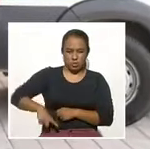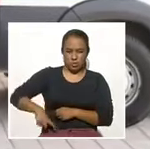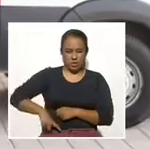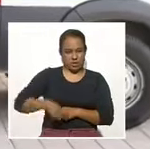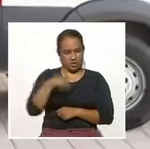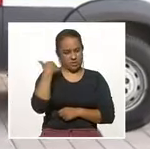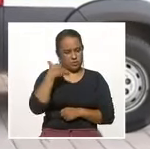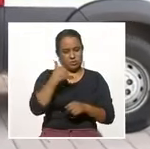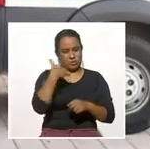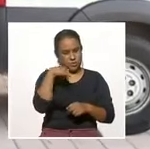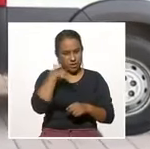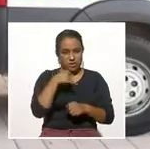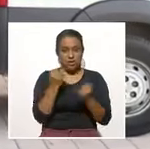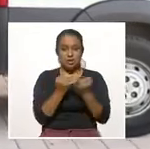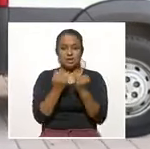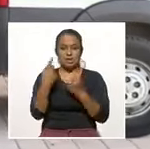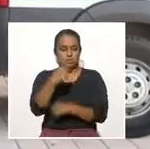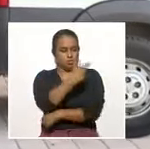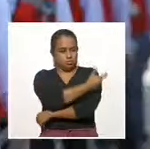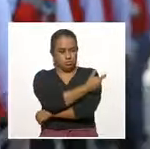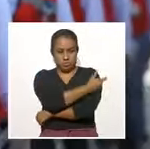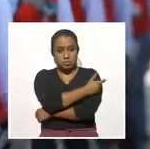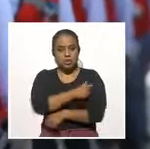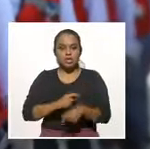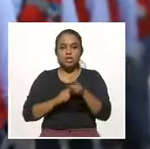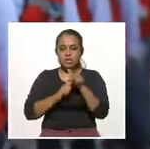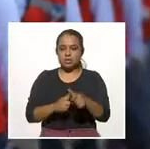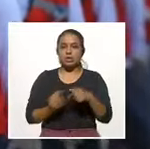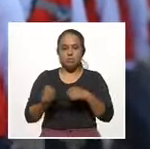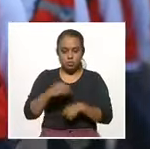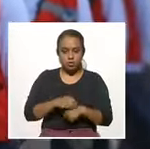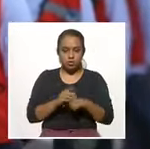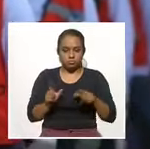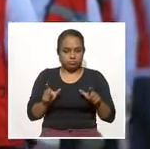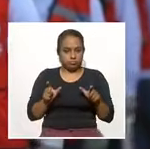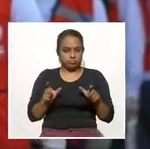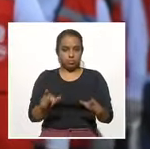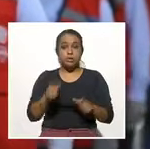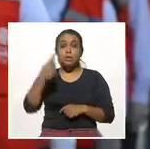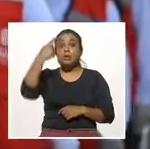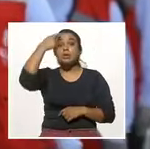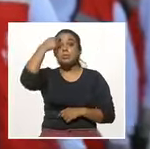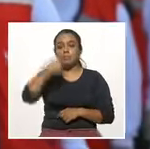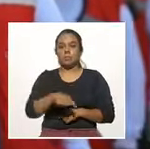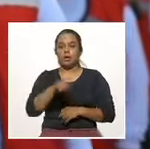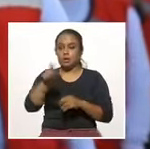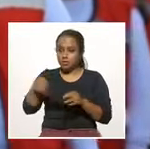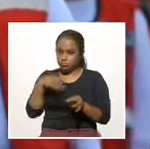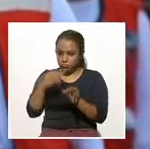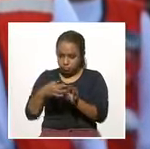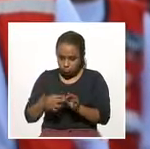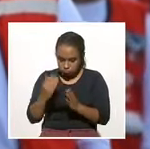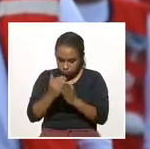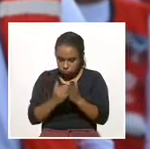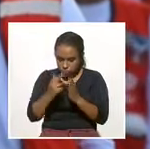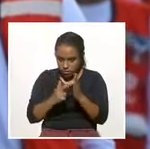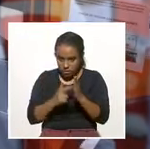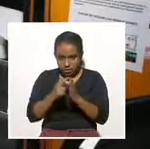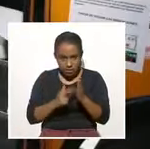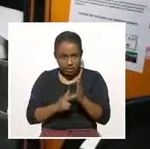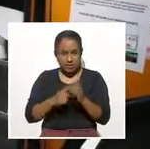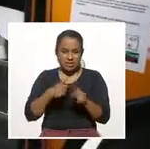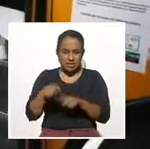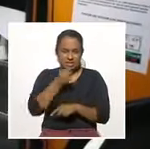la Coordinación Estatal de Protección Civil continúan implementando un operativo para verificar que se cumplan con los protocolos y